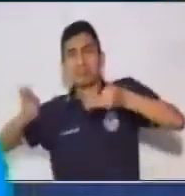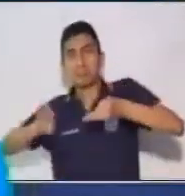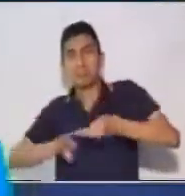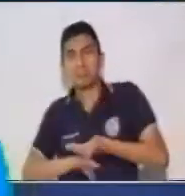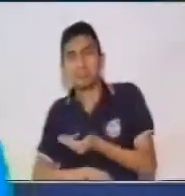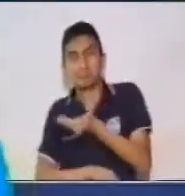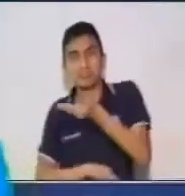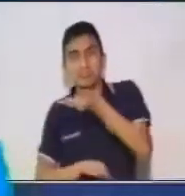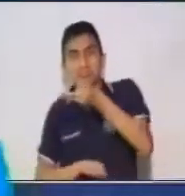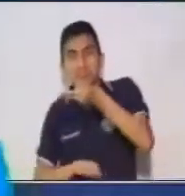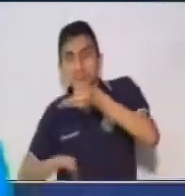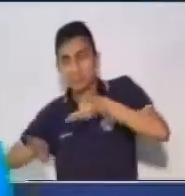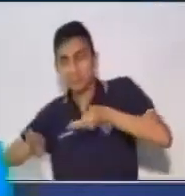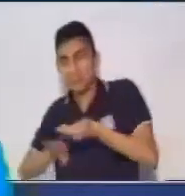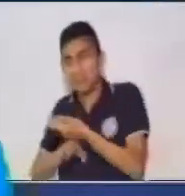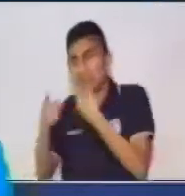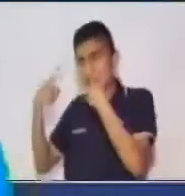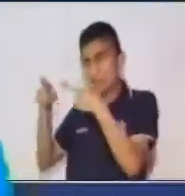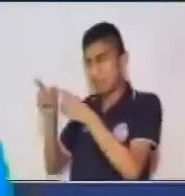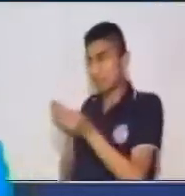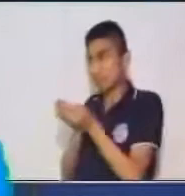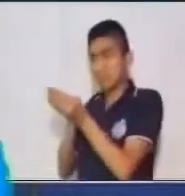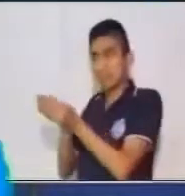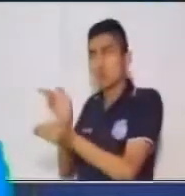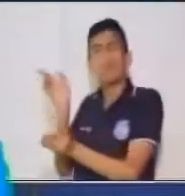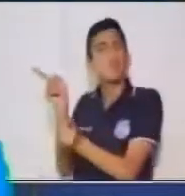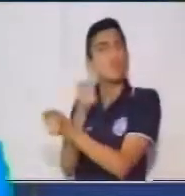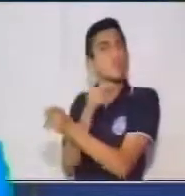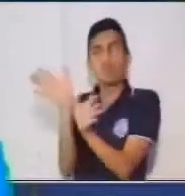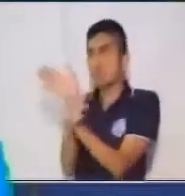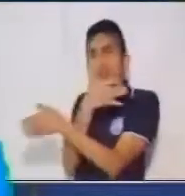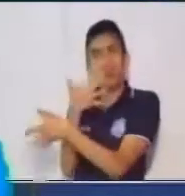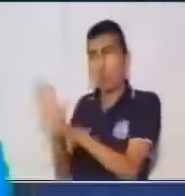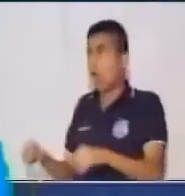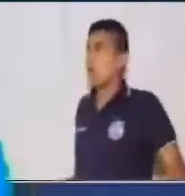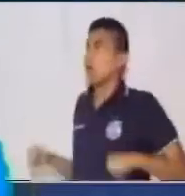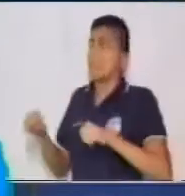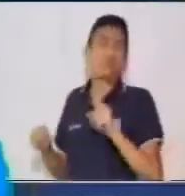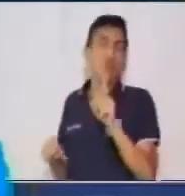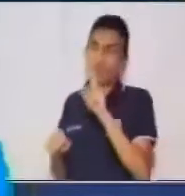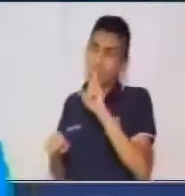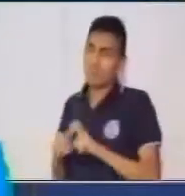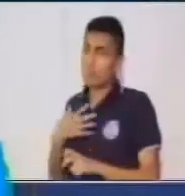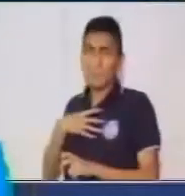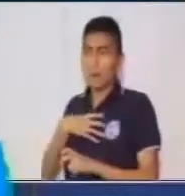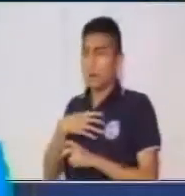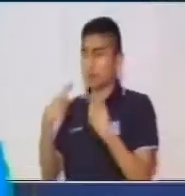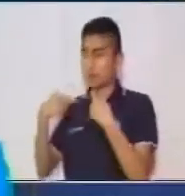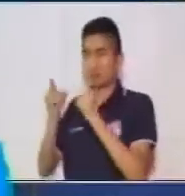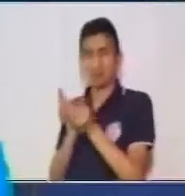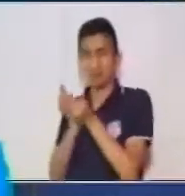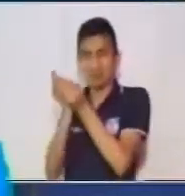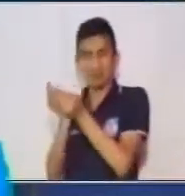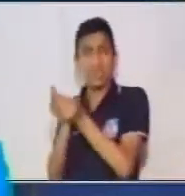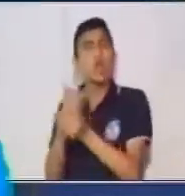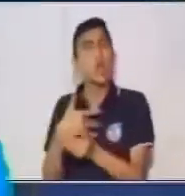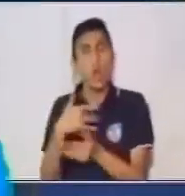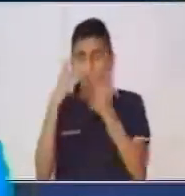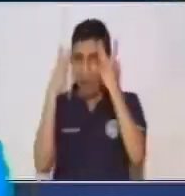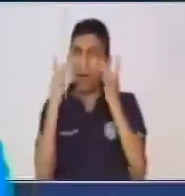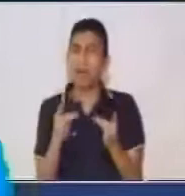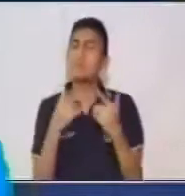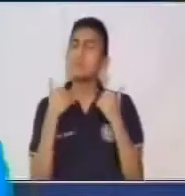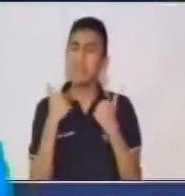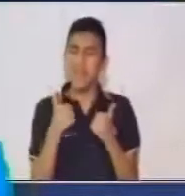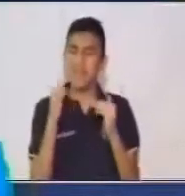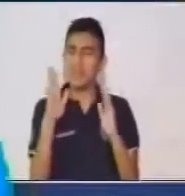pasando las olas sin remar. ¡Excelente! Estoy segura que en casa lo hicieron muy